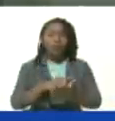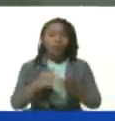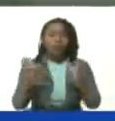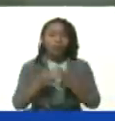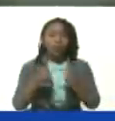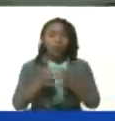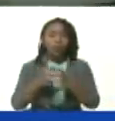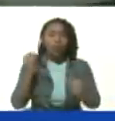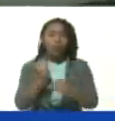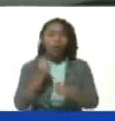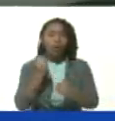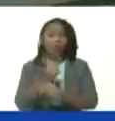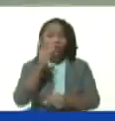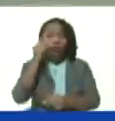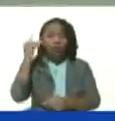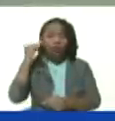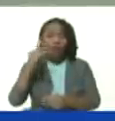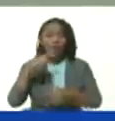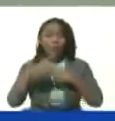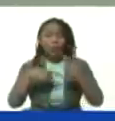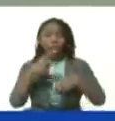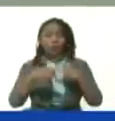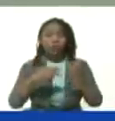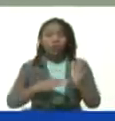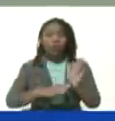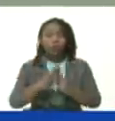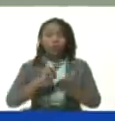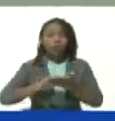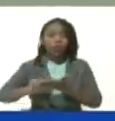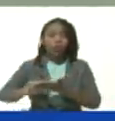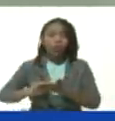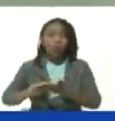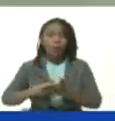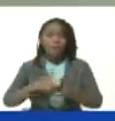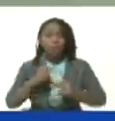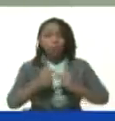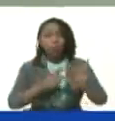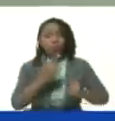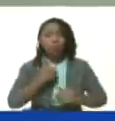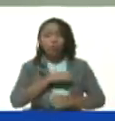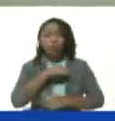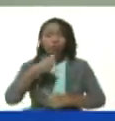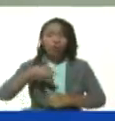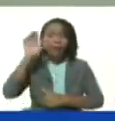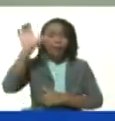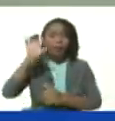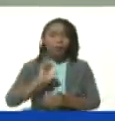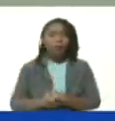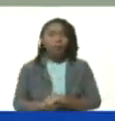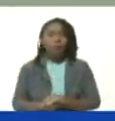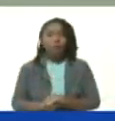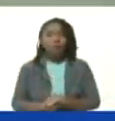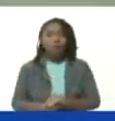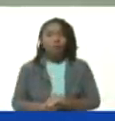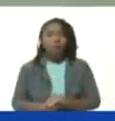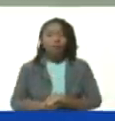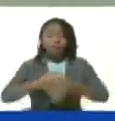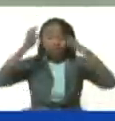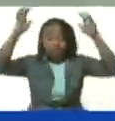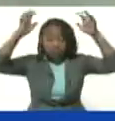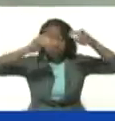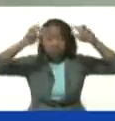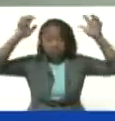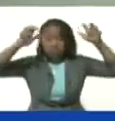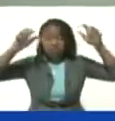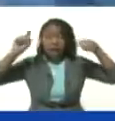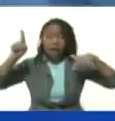de los trabajadores y trabajadoras en los procesos de recuperación productiva de nuestro país. Está cayendo un palo de agua, cayeron